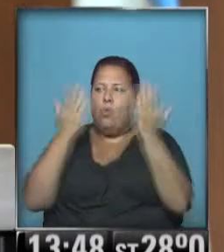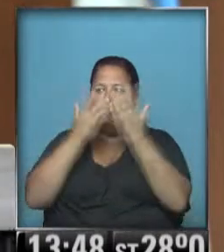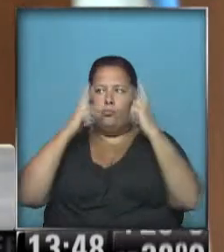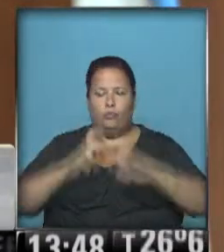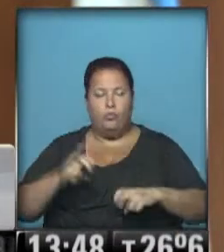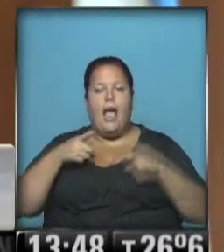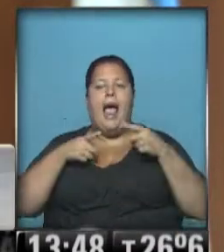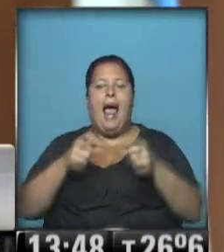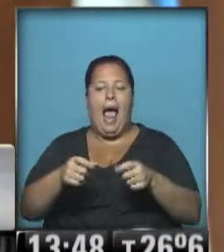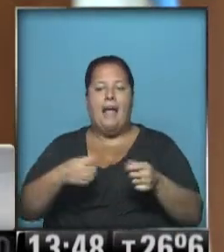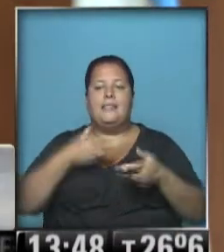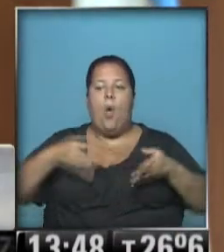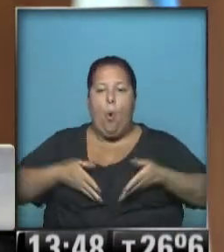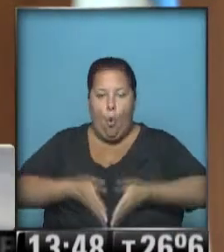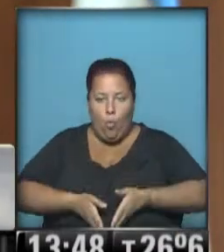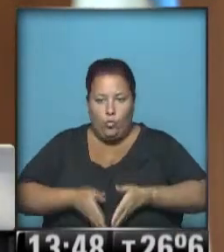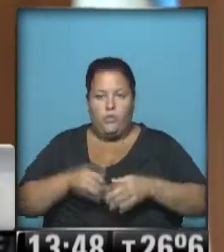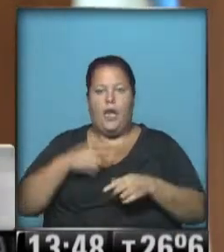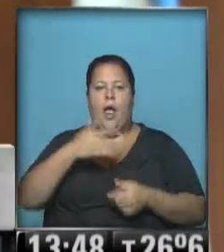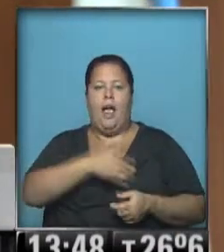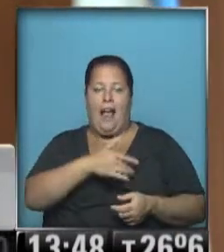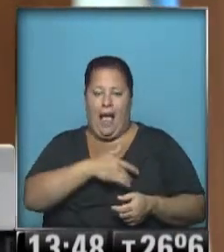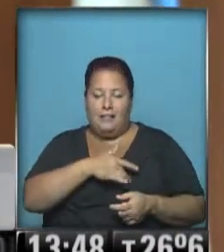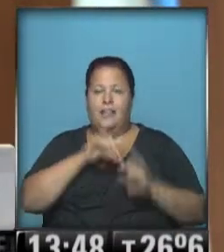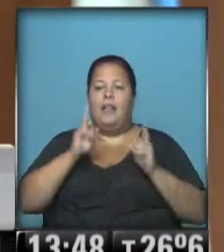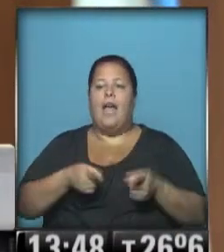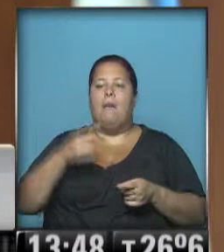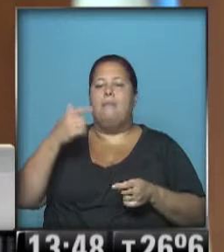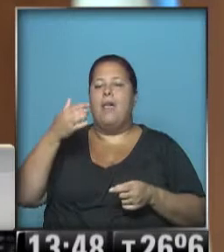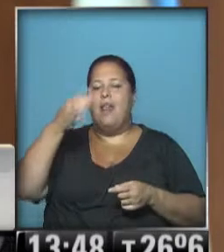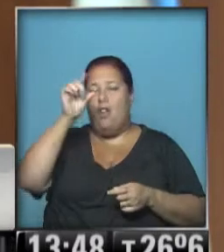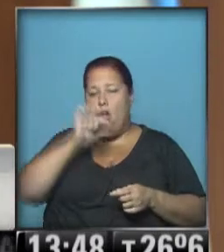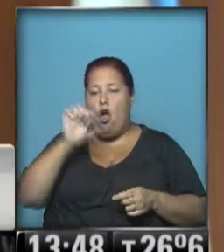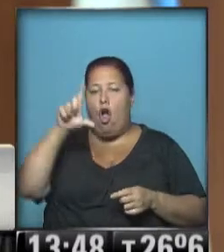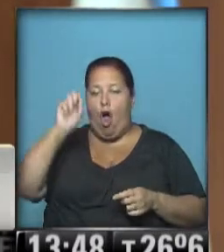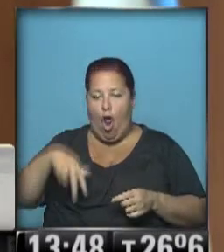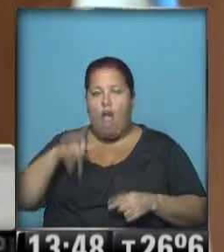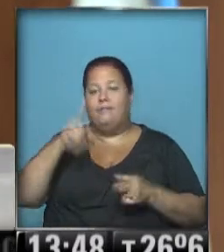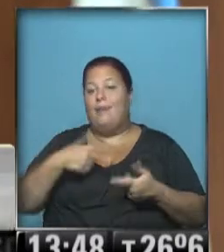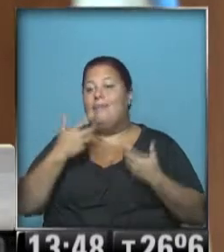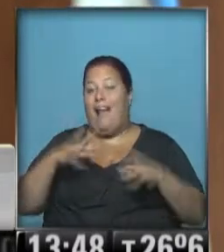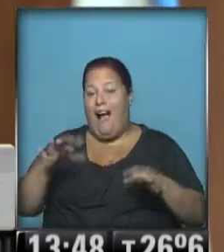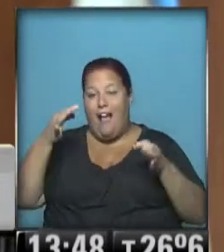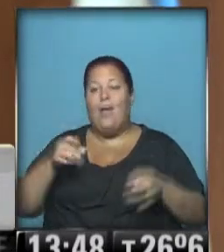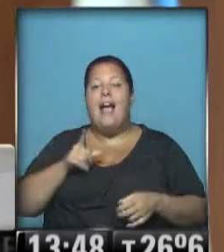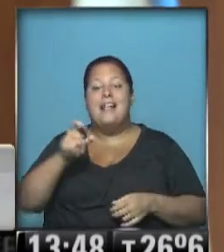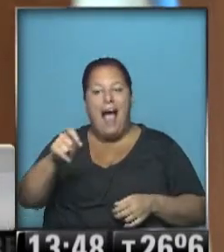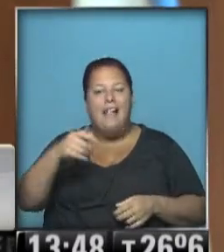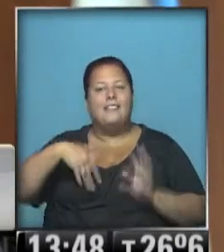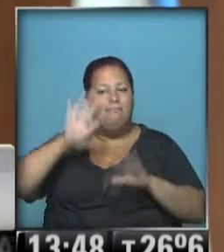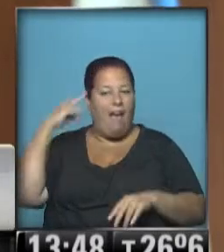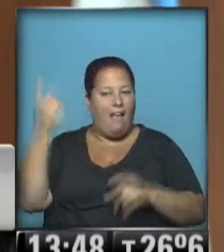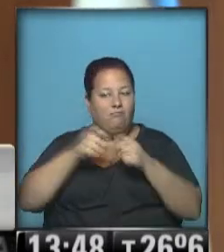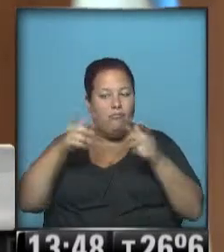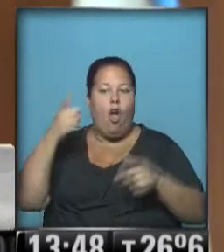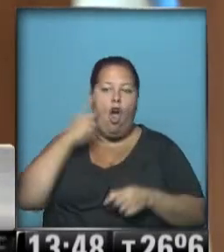son los cánceres de útero, de mama y de colon, que por otra parte son casualmente los cánceres más comunes